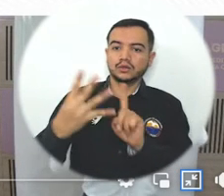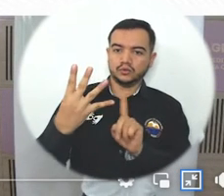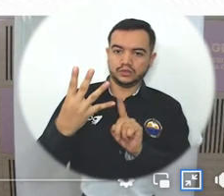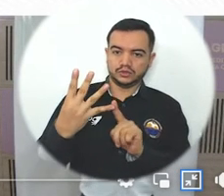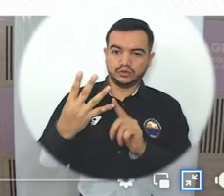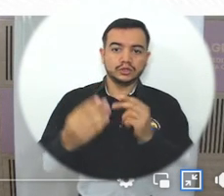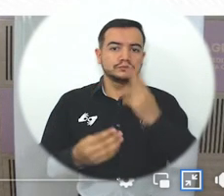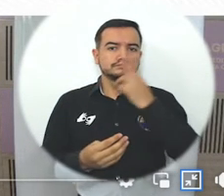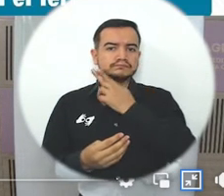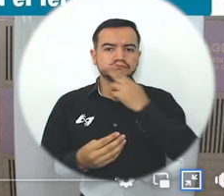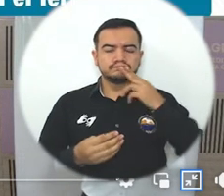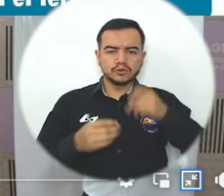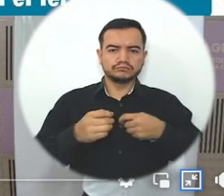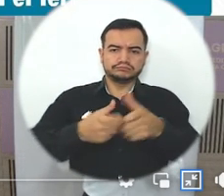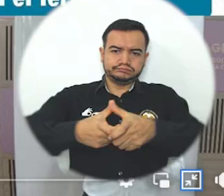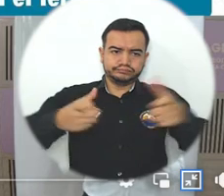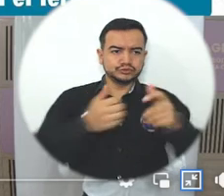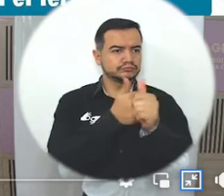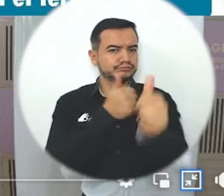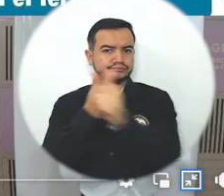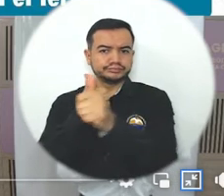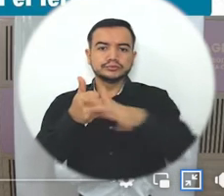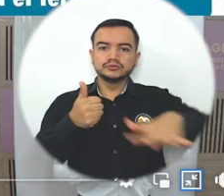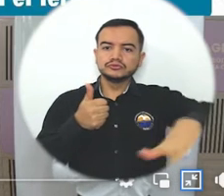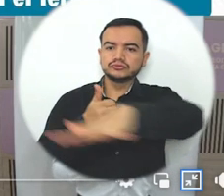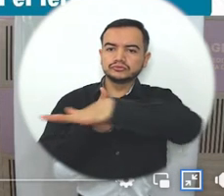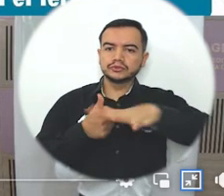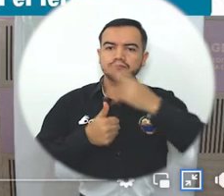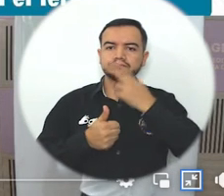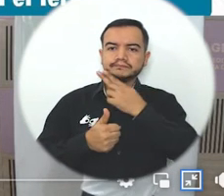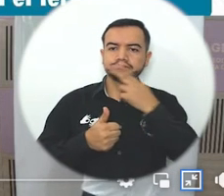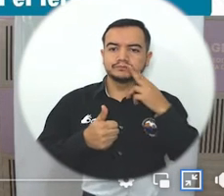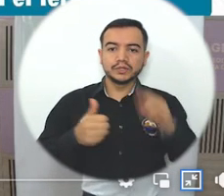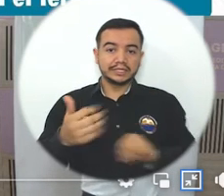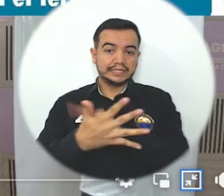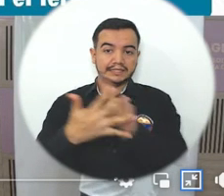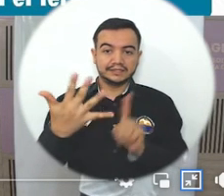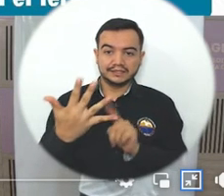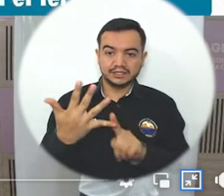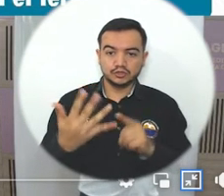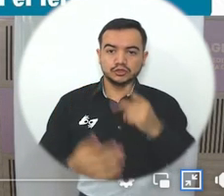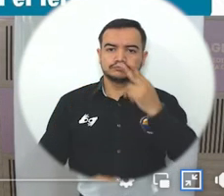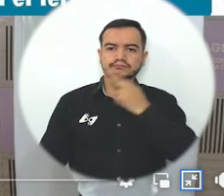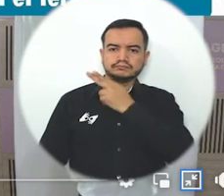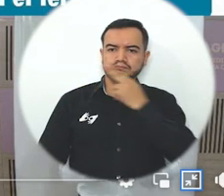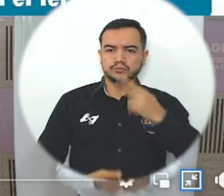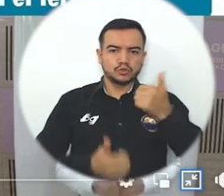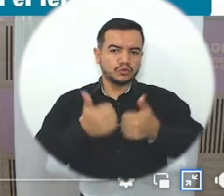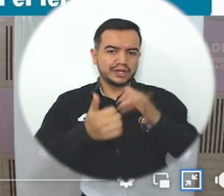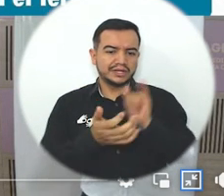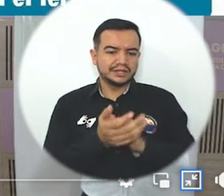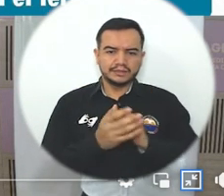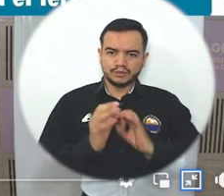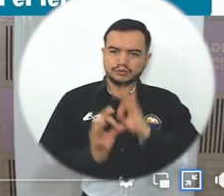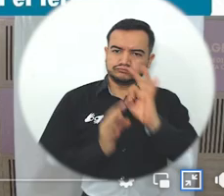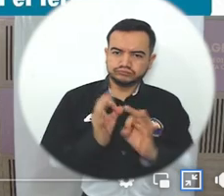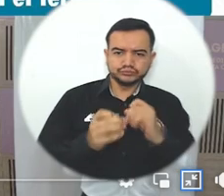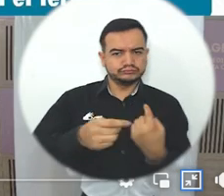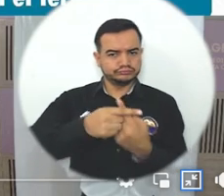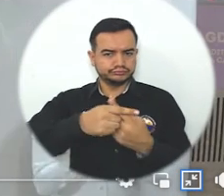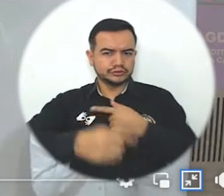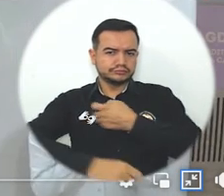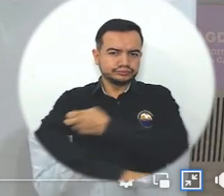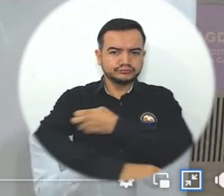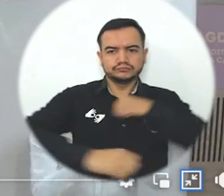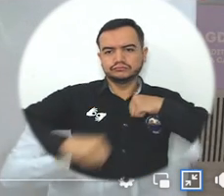4, universidad expandida y comprometida con el territorio. Y 5, universidad comprometida con la sostenibilidad de la